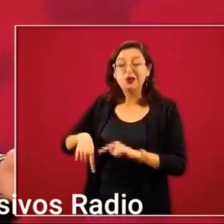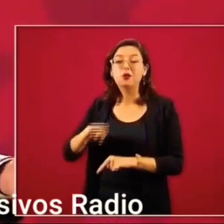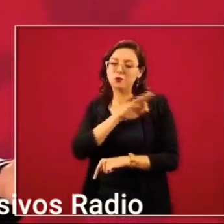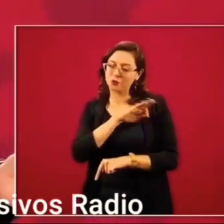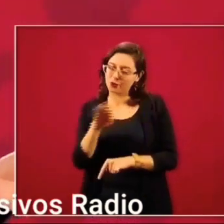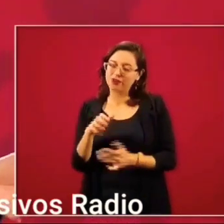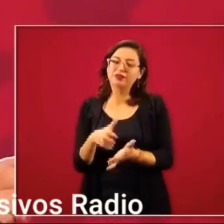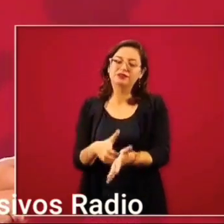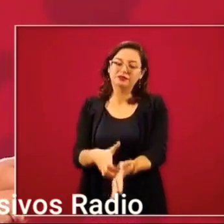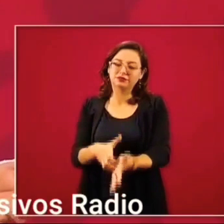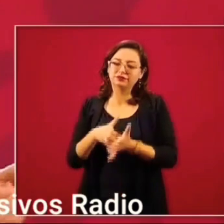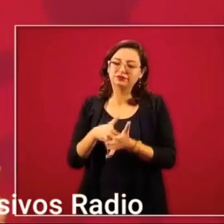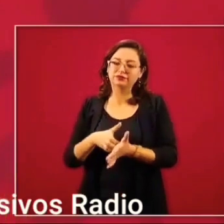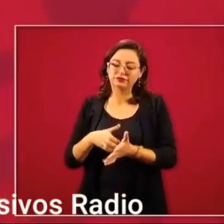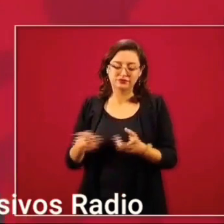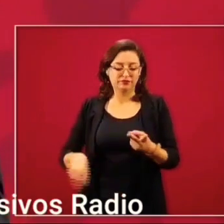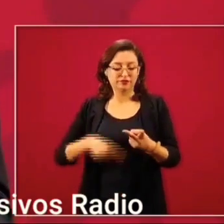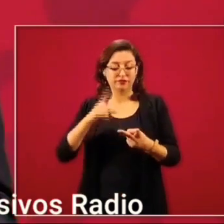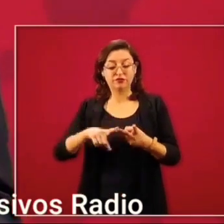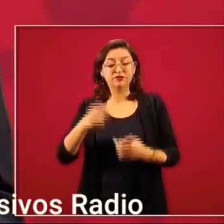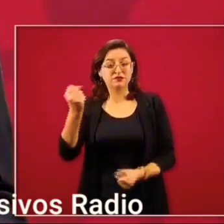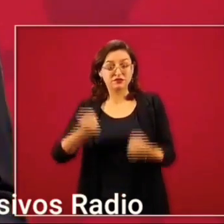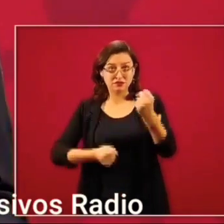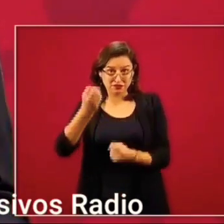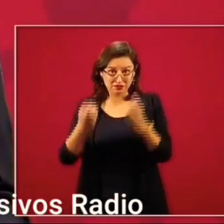Ya no comprar vehículos nuevos.